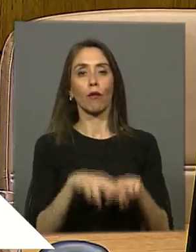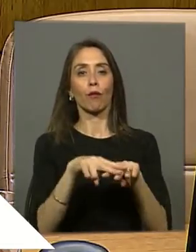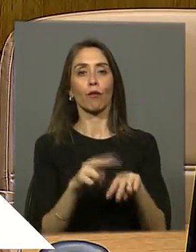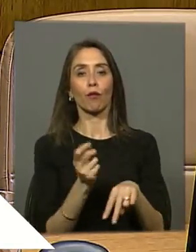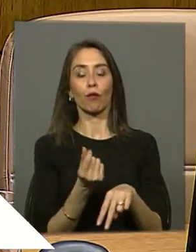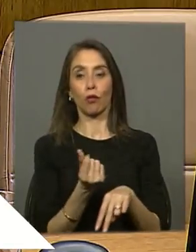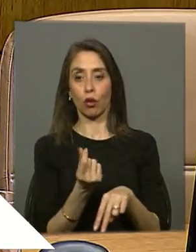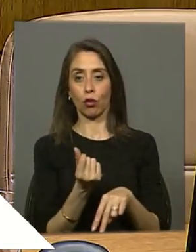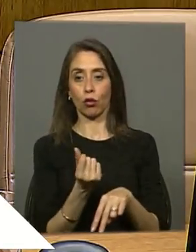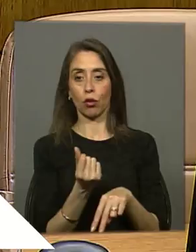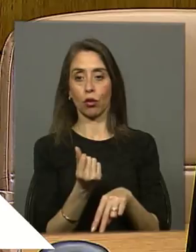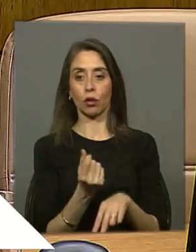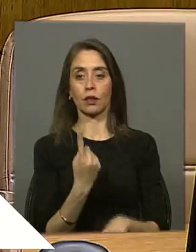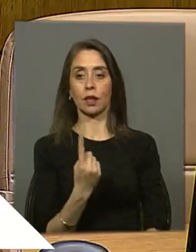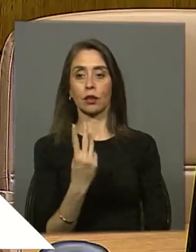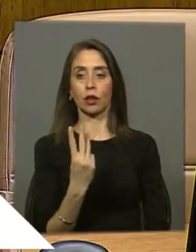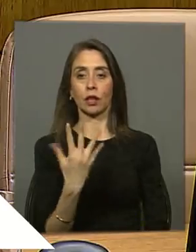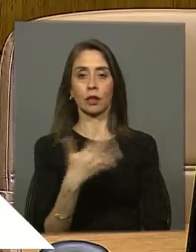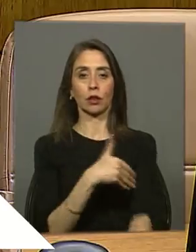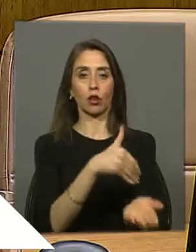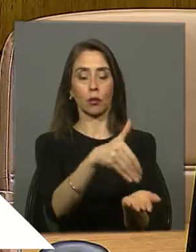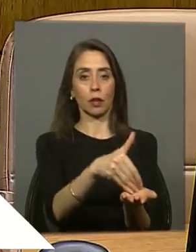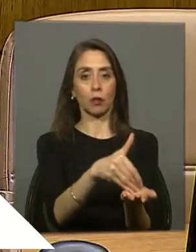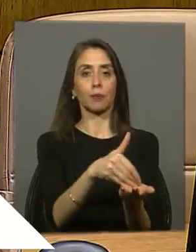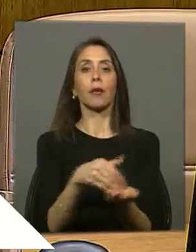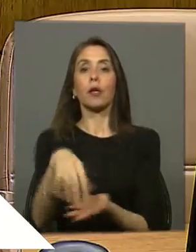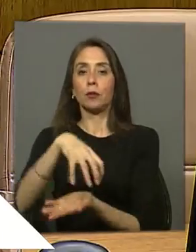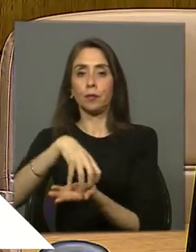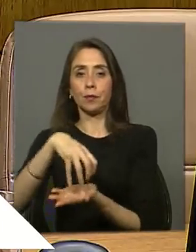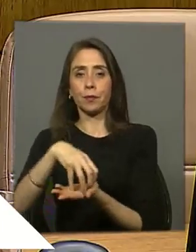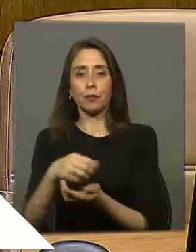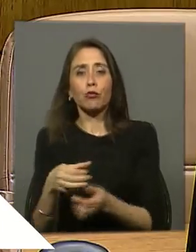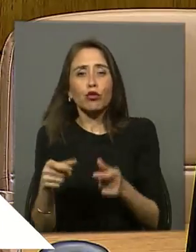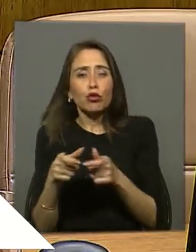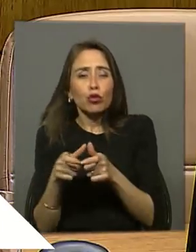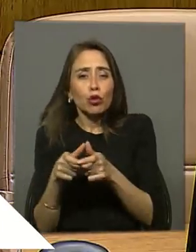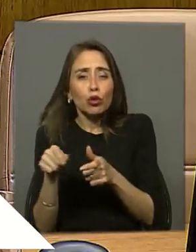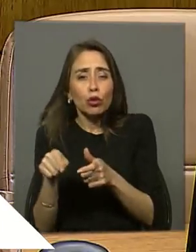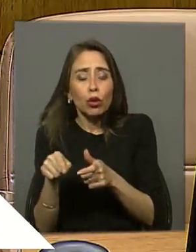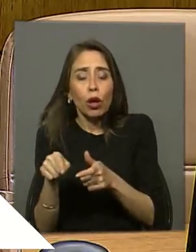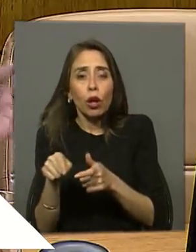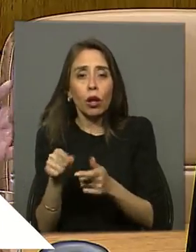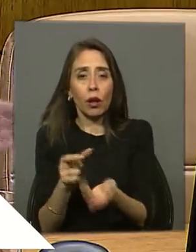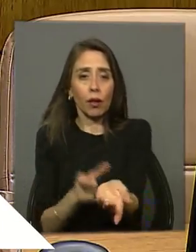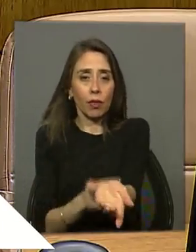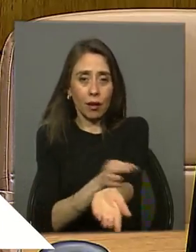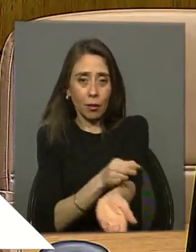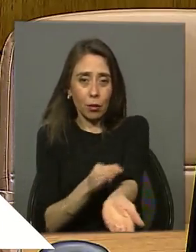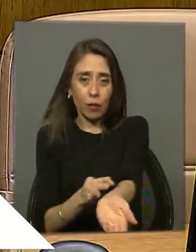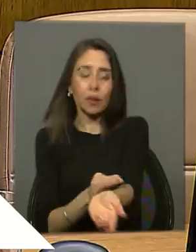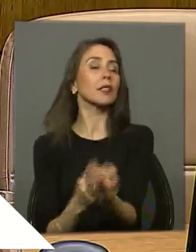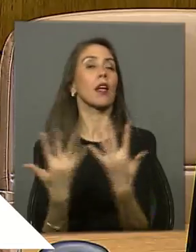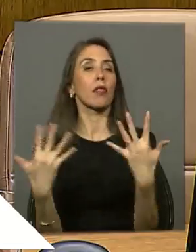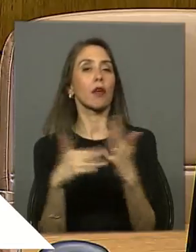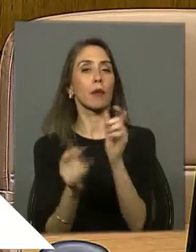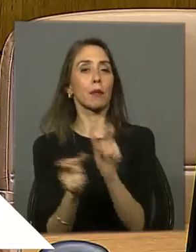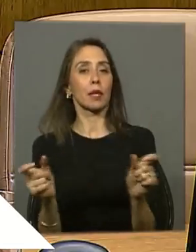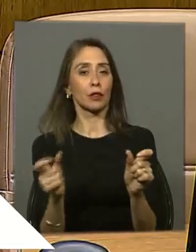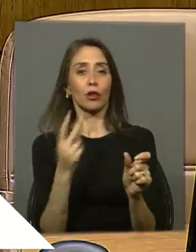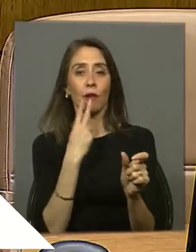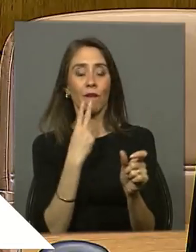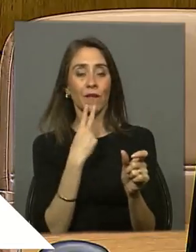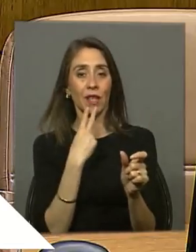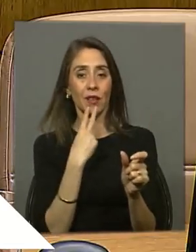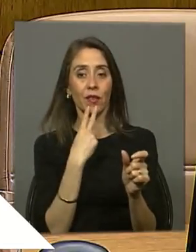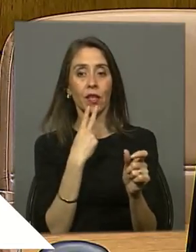representa 135 millones una comuna de las más pequeñas de la provincia que nos supera los 10.000 cerca de 10.000